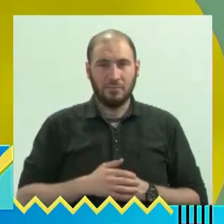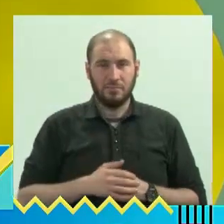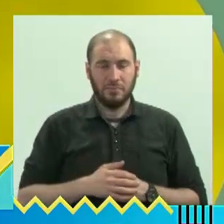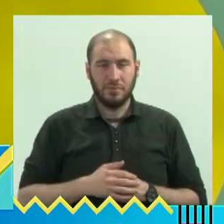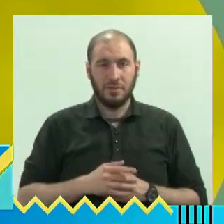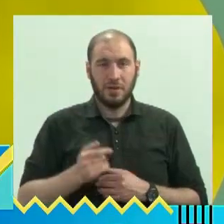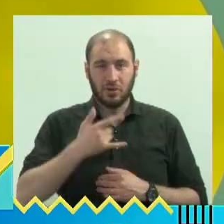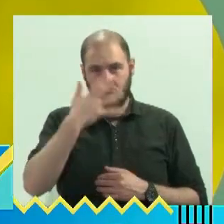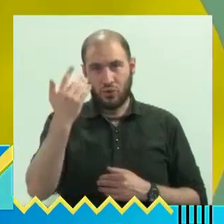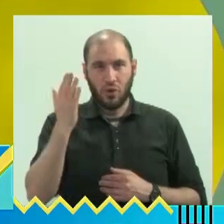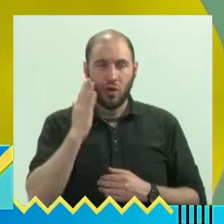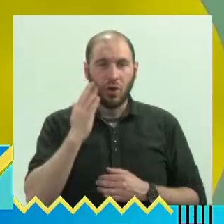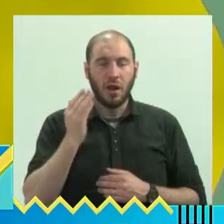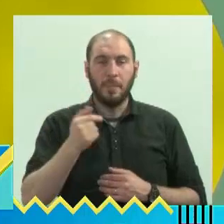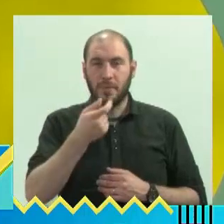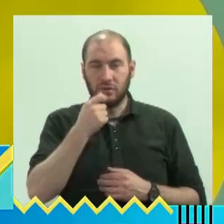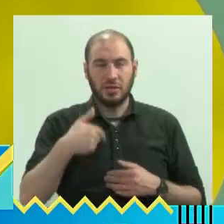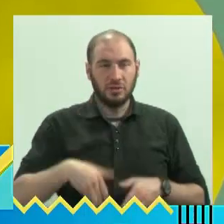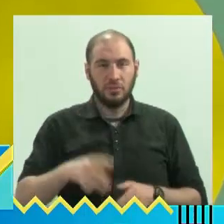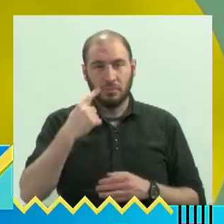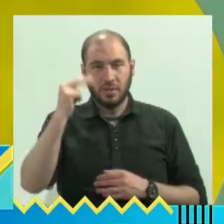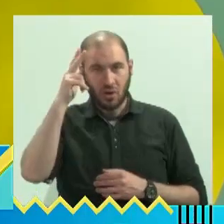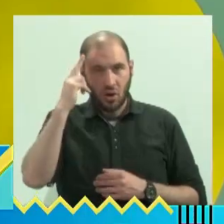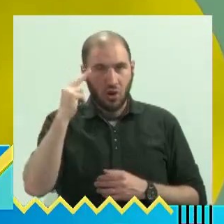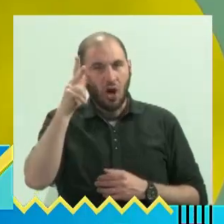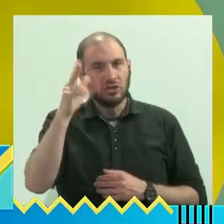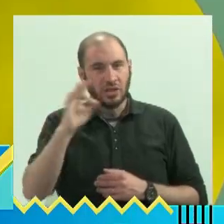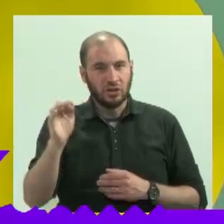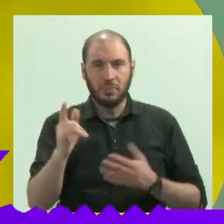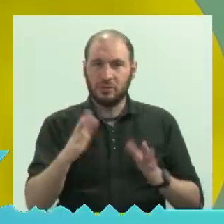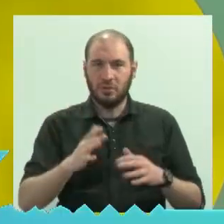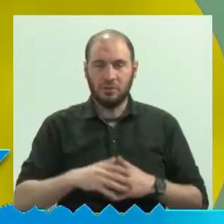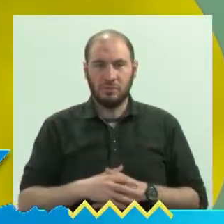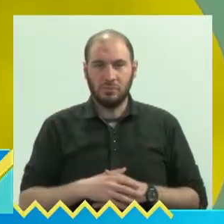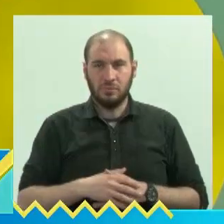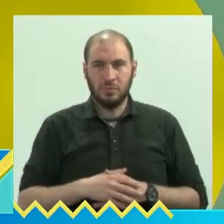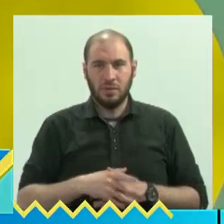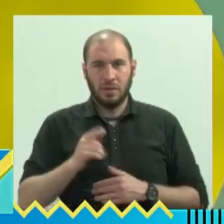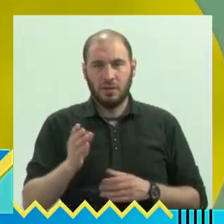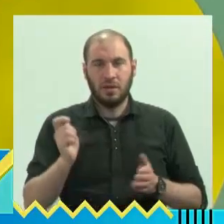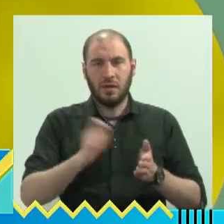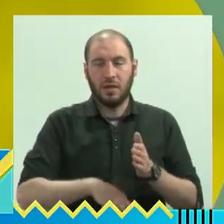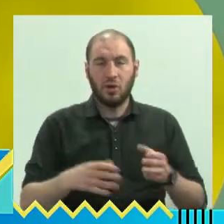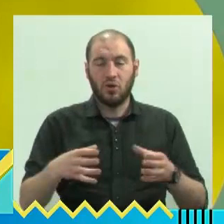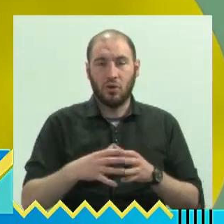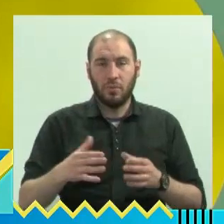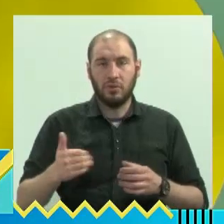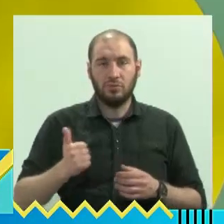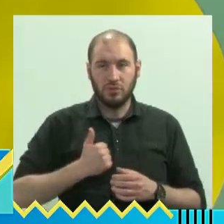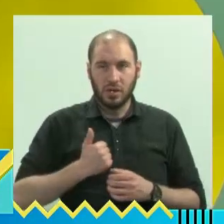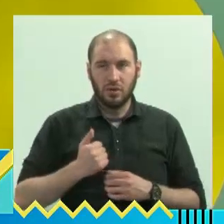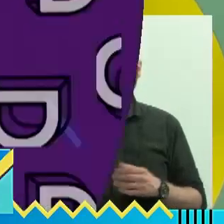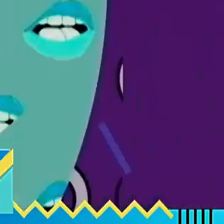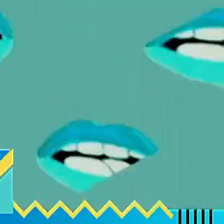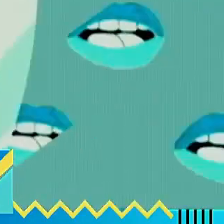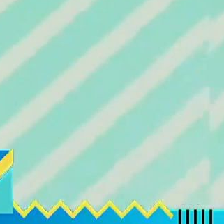decir, de color, ¿no?, nacido en Mendoza alrededor del año 1800, que se alista en el cuerpo de cívicos pardos, que es un cuerpo